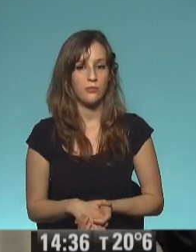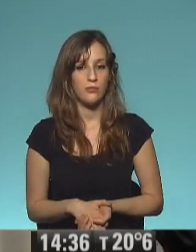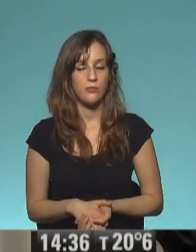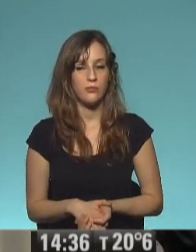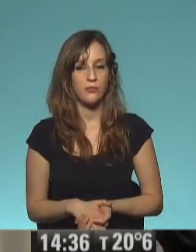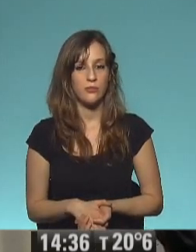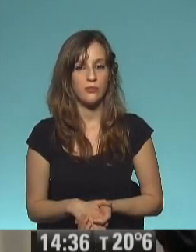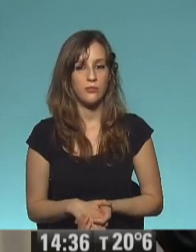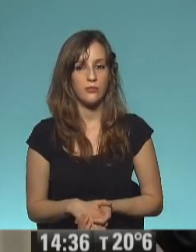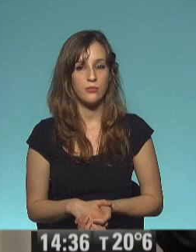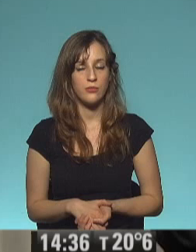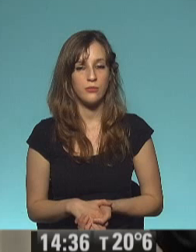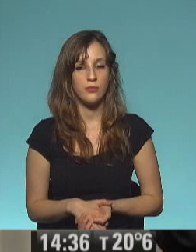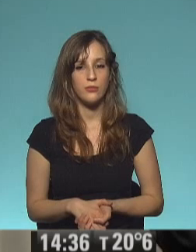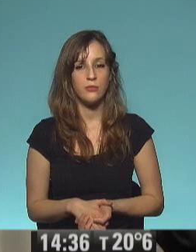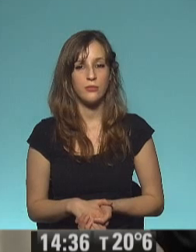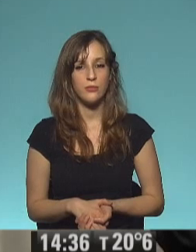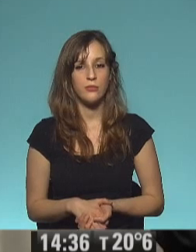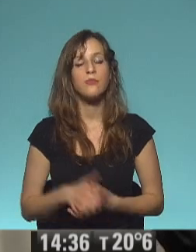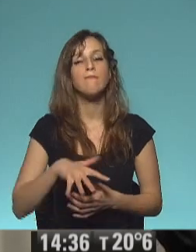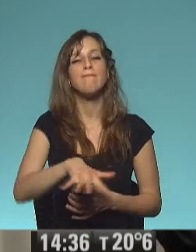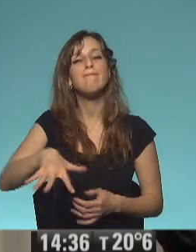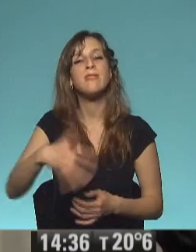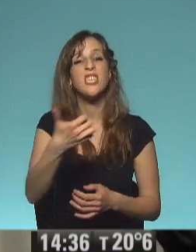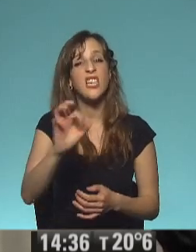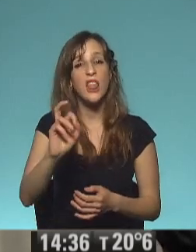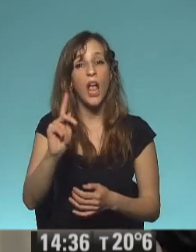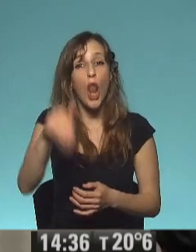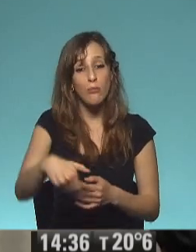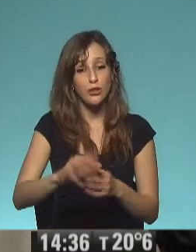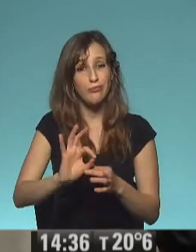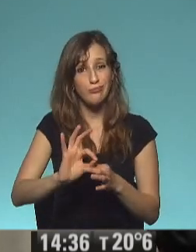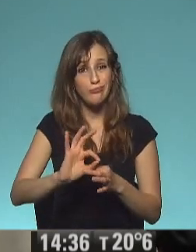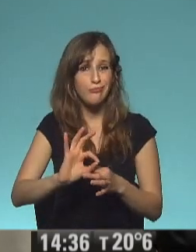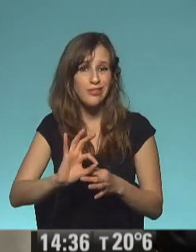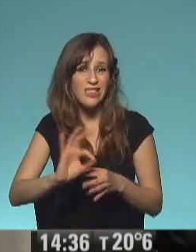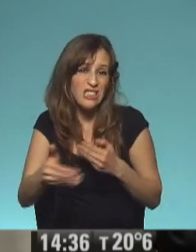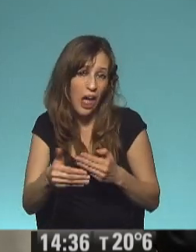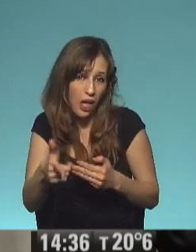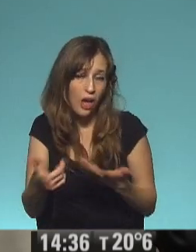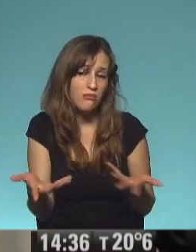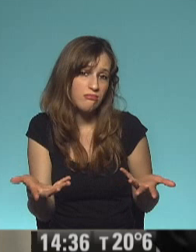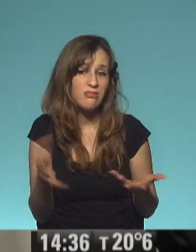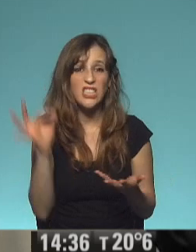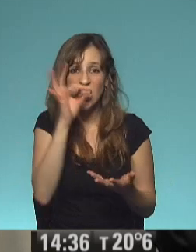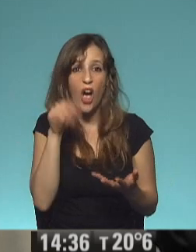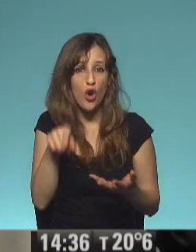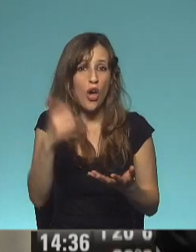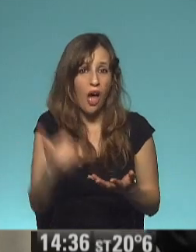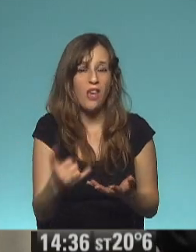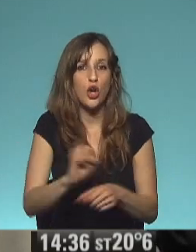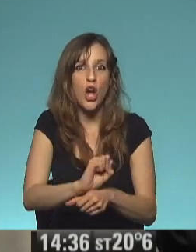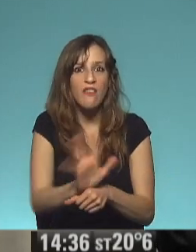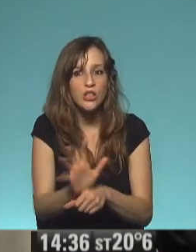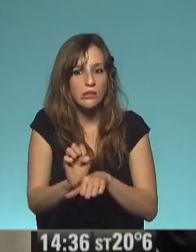160 kilómetros, hay un epicentro de coronavirus en Chaco. Entonces, yo creo que hay